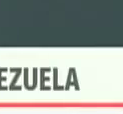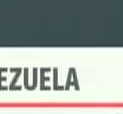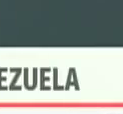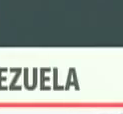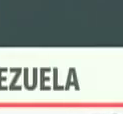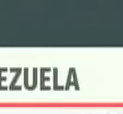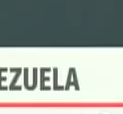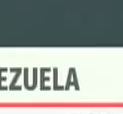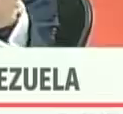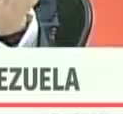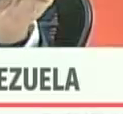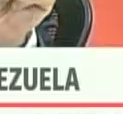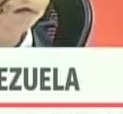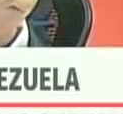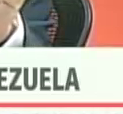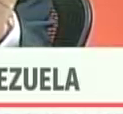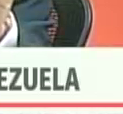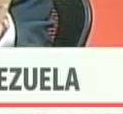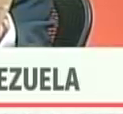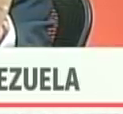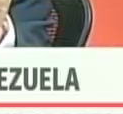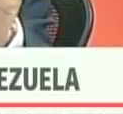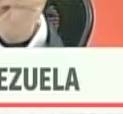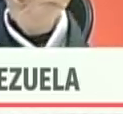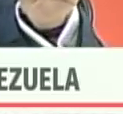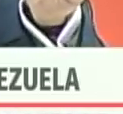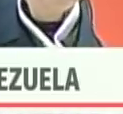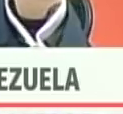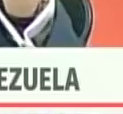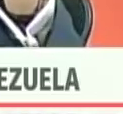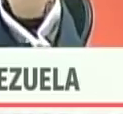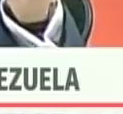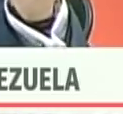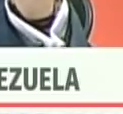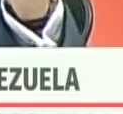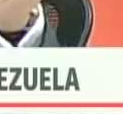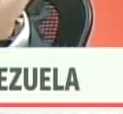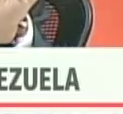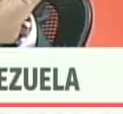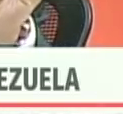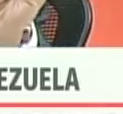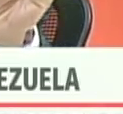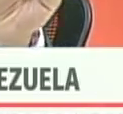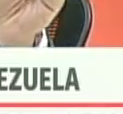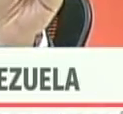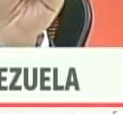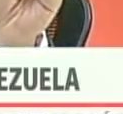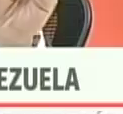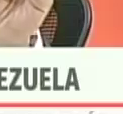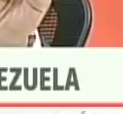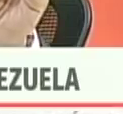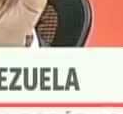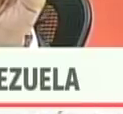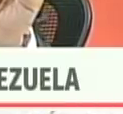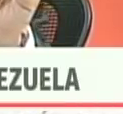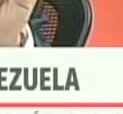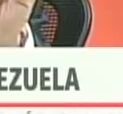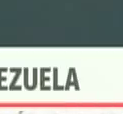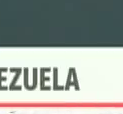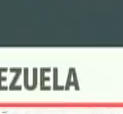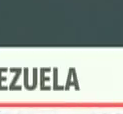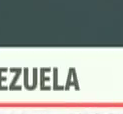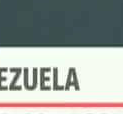transporte público extraurbano. ¿Puede servir? Puede servir. Esto lo pegan en la taquilla o en el parabrisas del vehículo, y